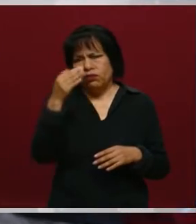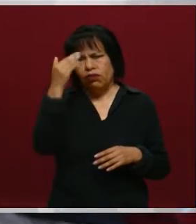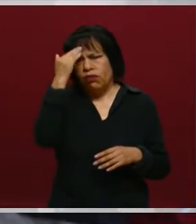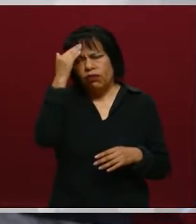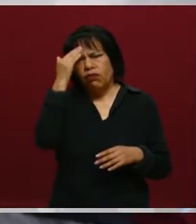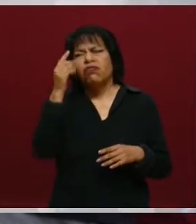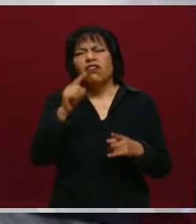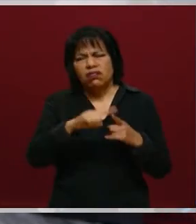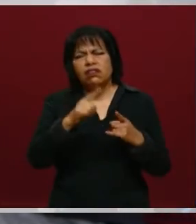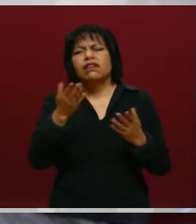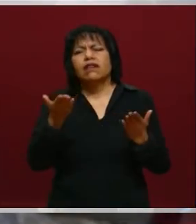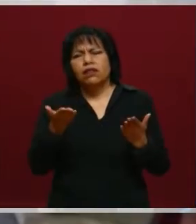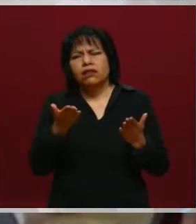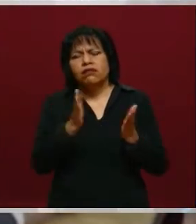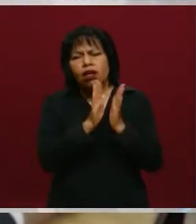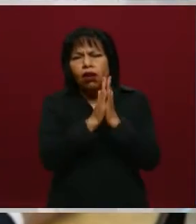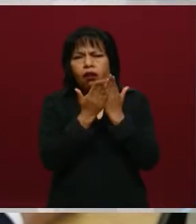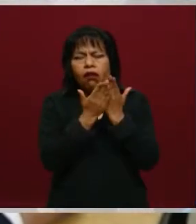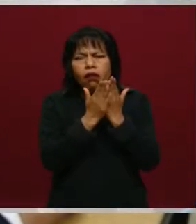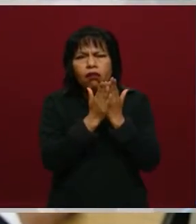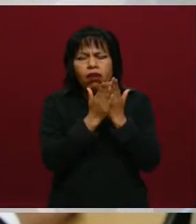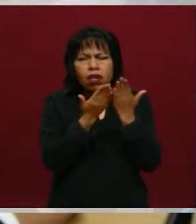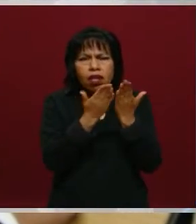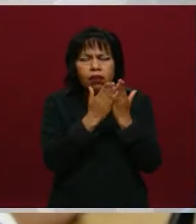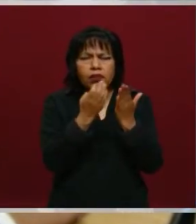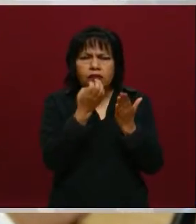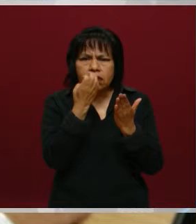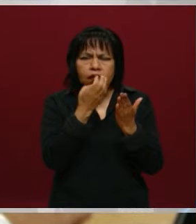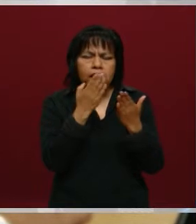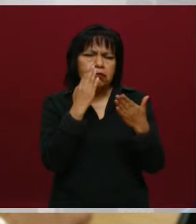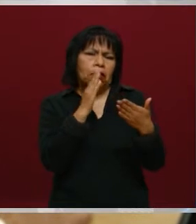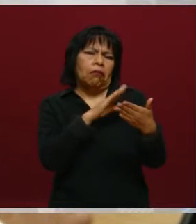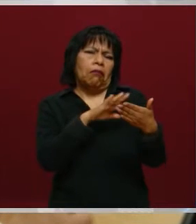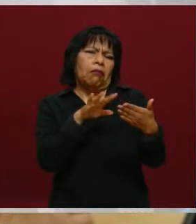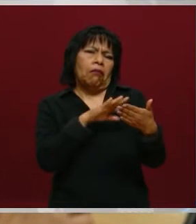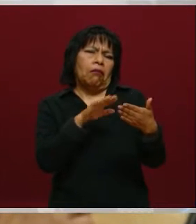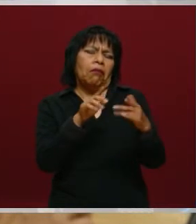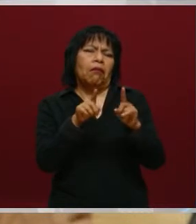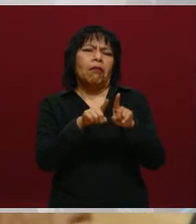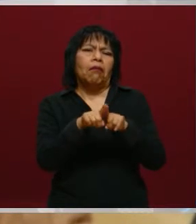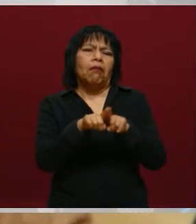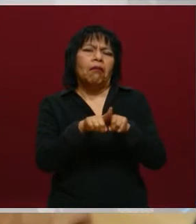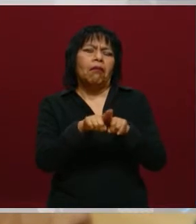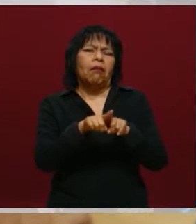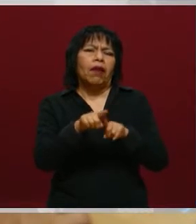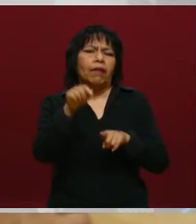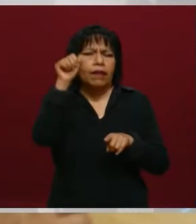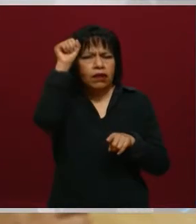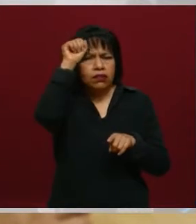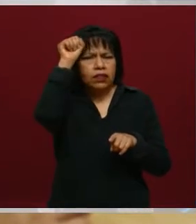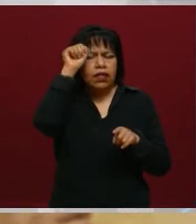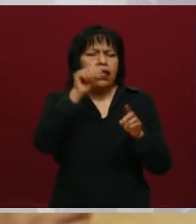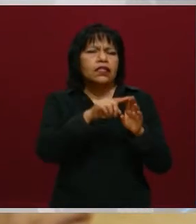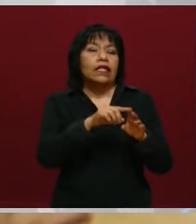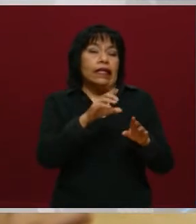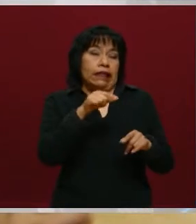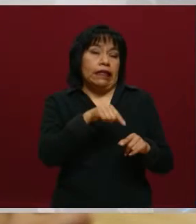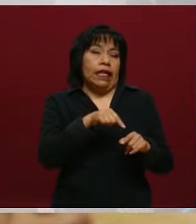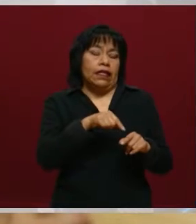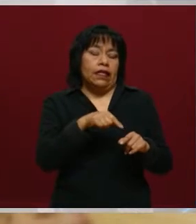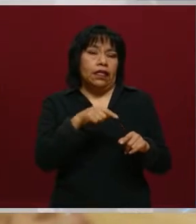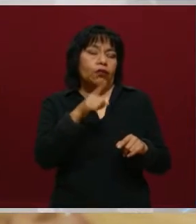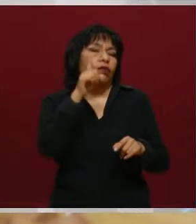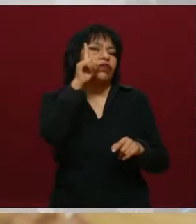en nuestros libros de texto hemos estudiado acerca de los hermanos serdán y pues la mujer que surge es carmen no sé